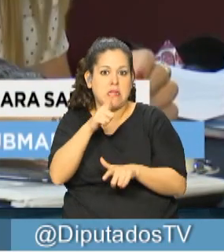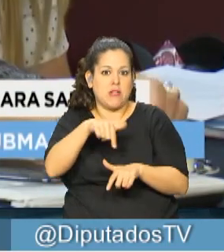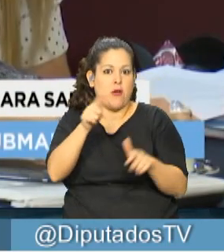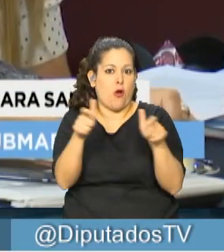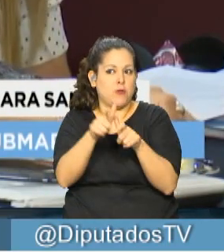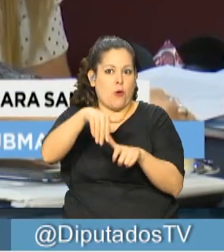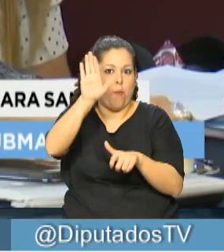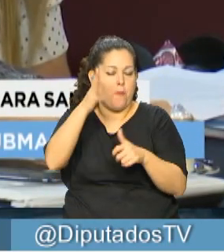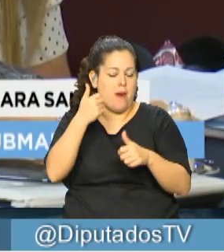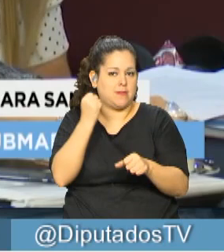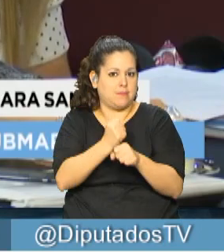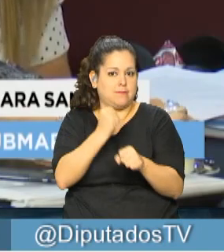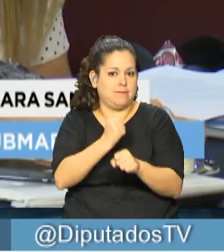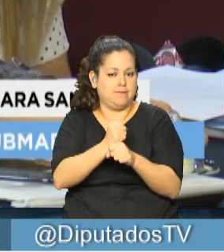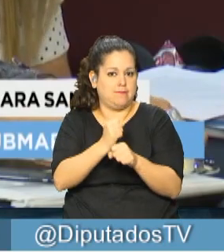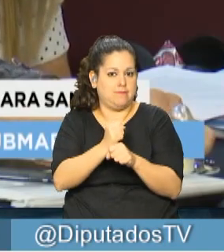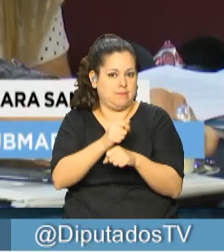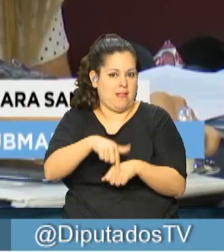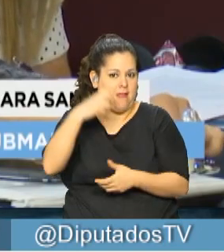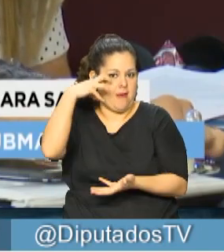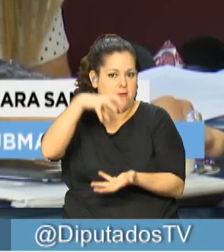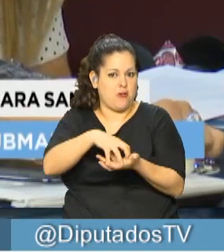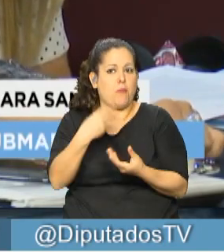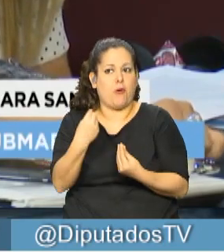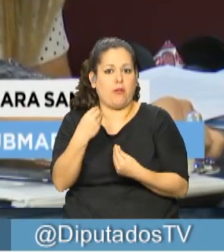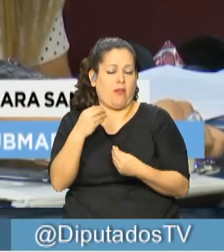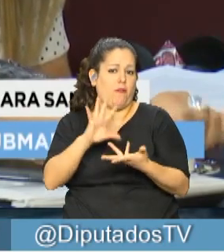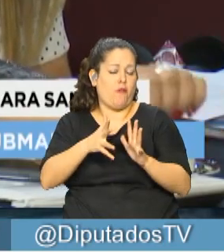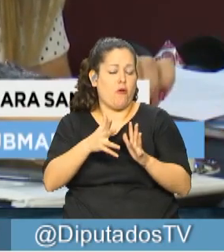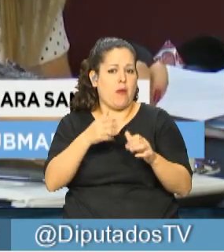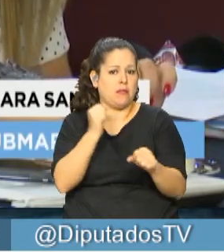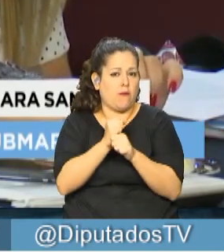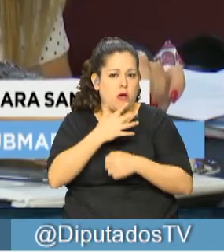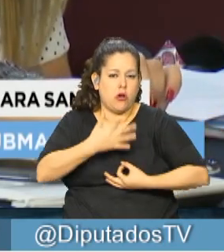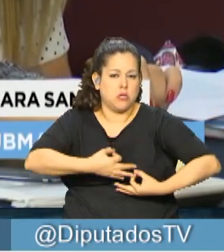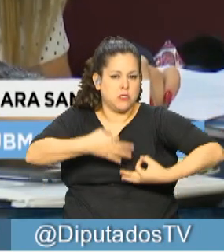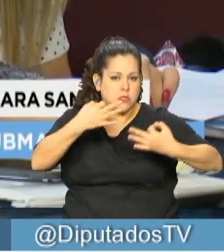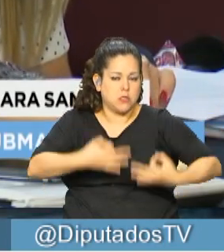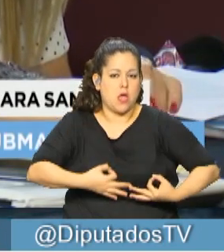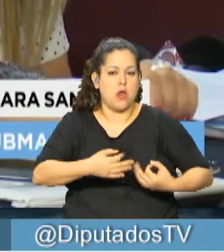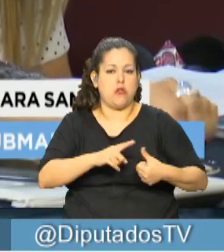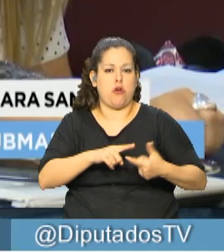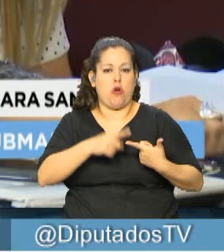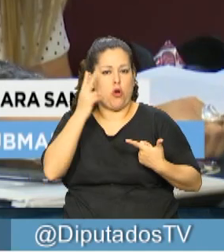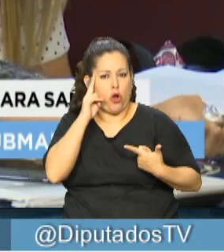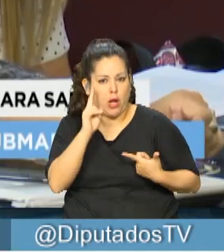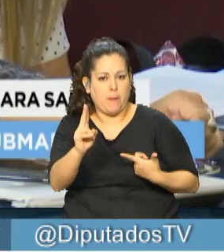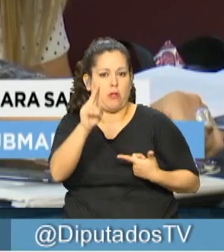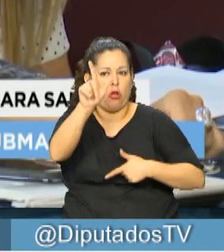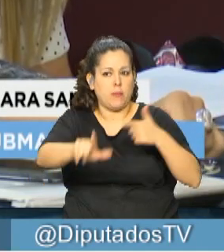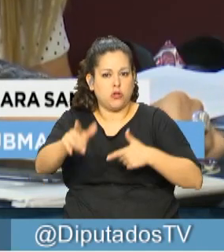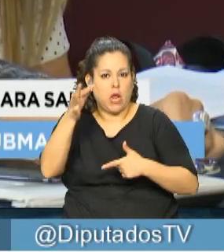de la Nación, porque fue sistemático el trabajo, serio, con respeto hacia los testigos,